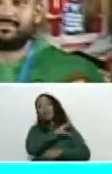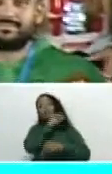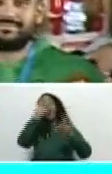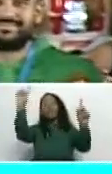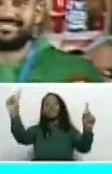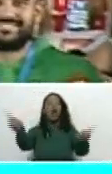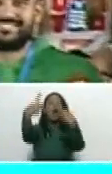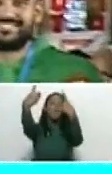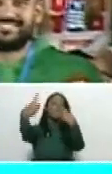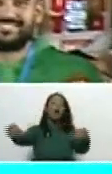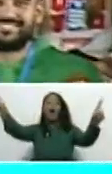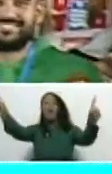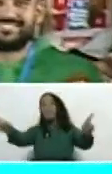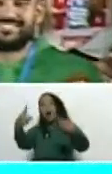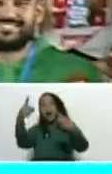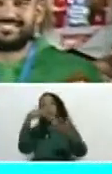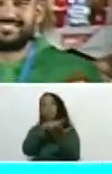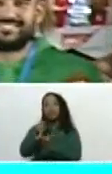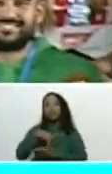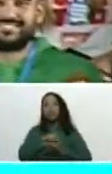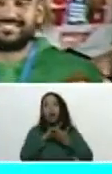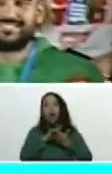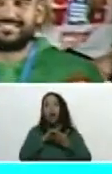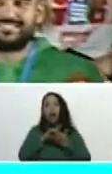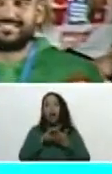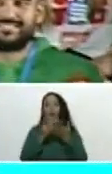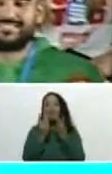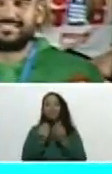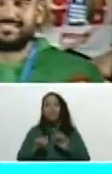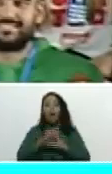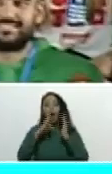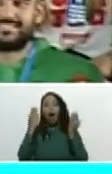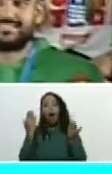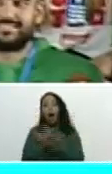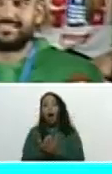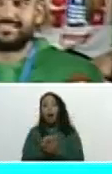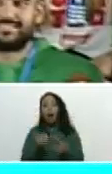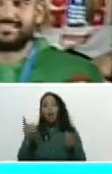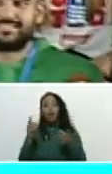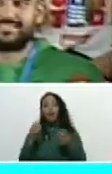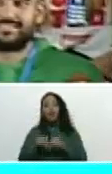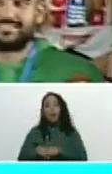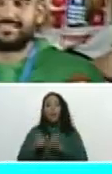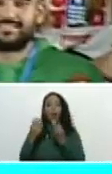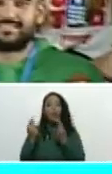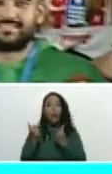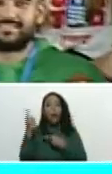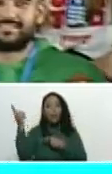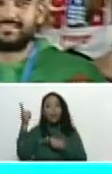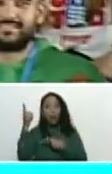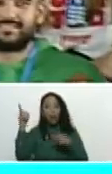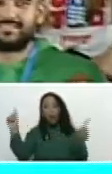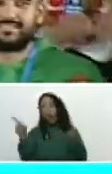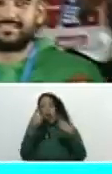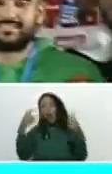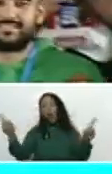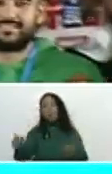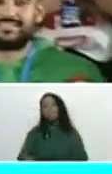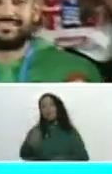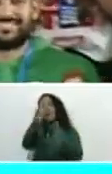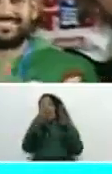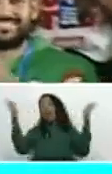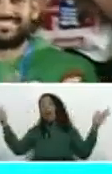orquesta. Participó en el récord Guinness como una de las directoras de orquesta, de la orquesta más grande